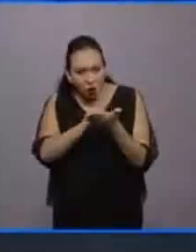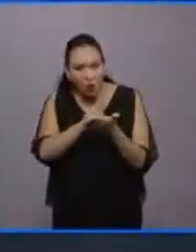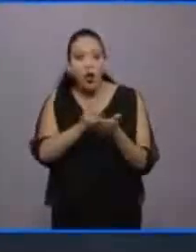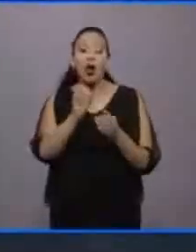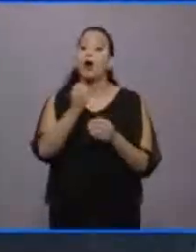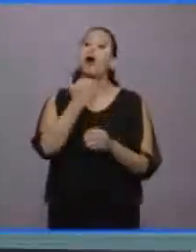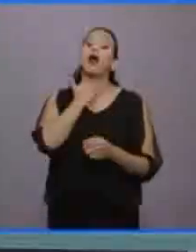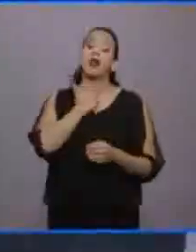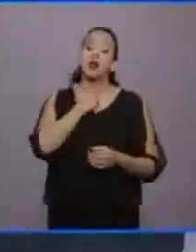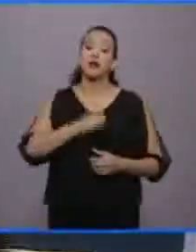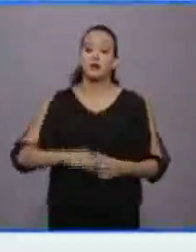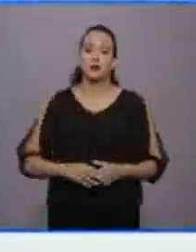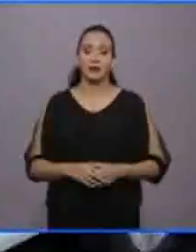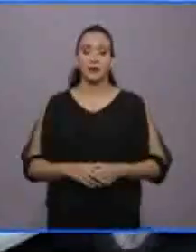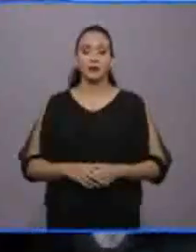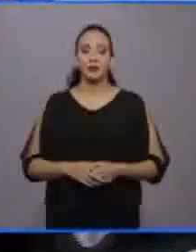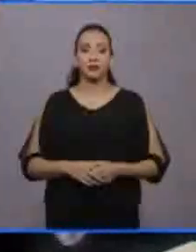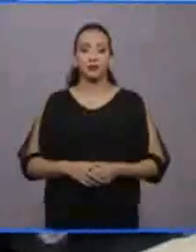alcohol.